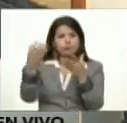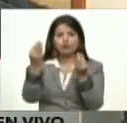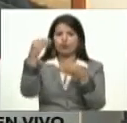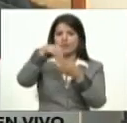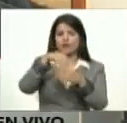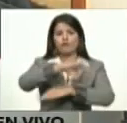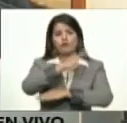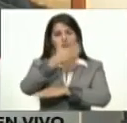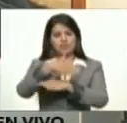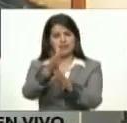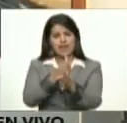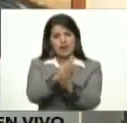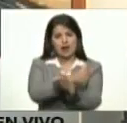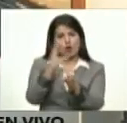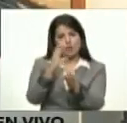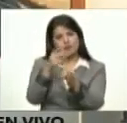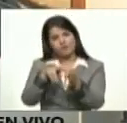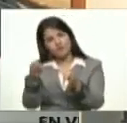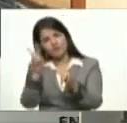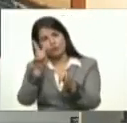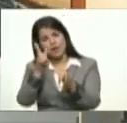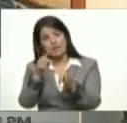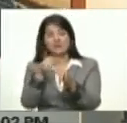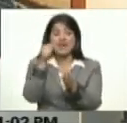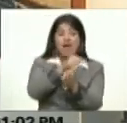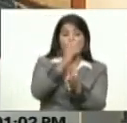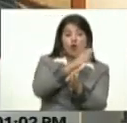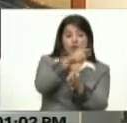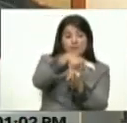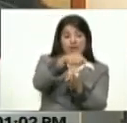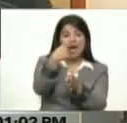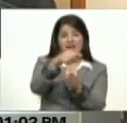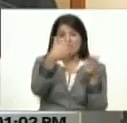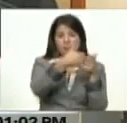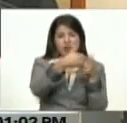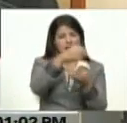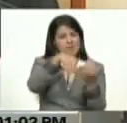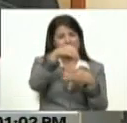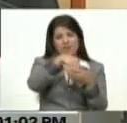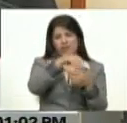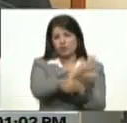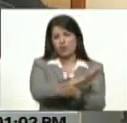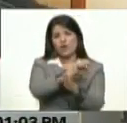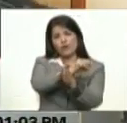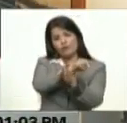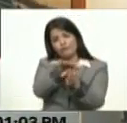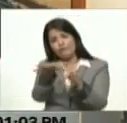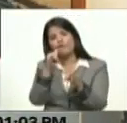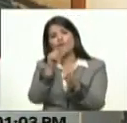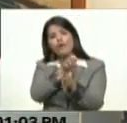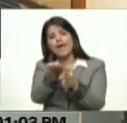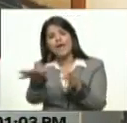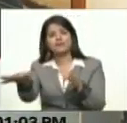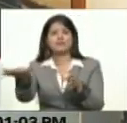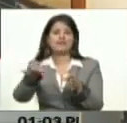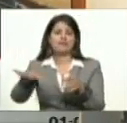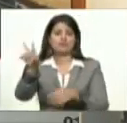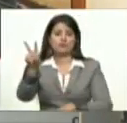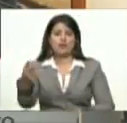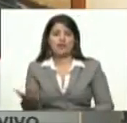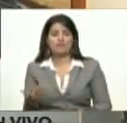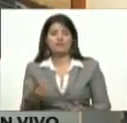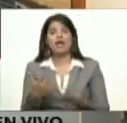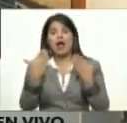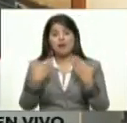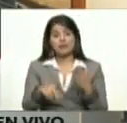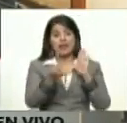la frontera venezolana que tienen origen en Colombia y en su conflicto interno y que traspasan la frontera venezolana. De manera que esta